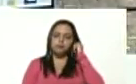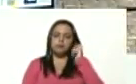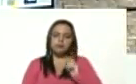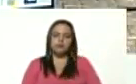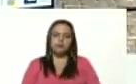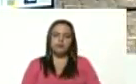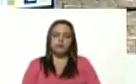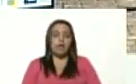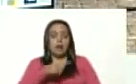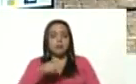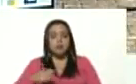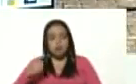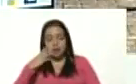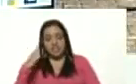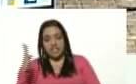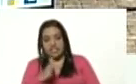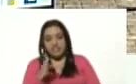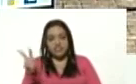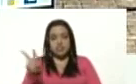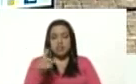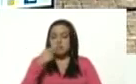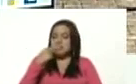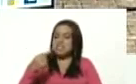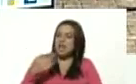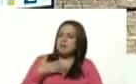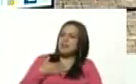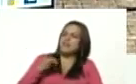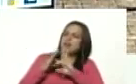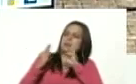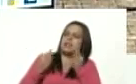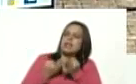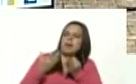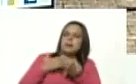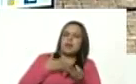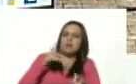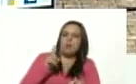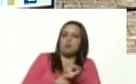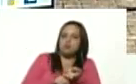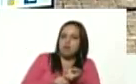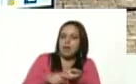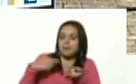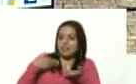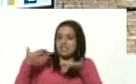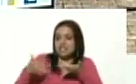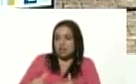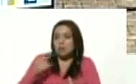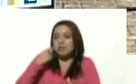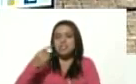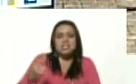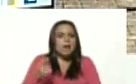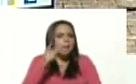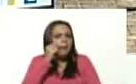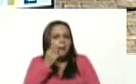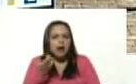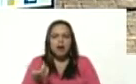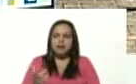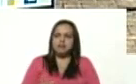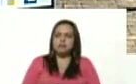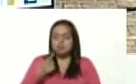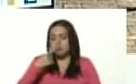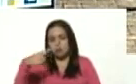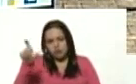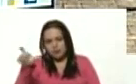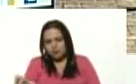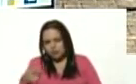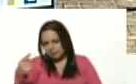mucha gente me dicen, miren, mi familia, mi esposa y mis hijos me decían, papá, me decía alguien en estos